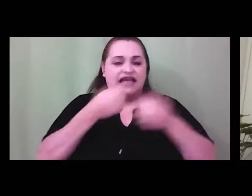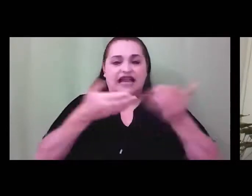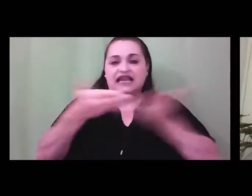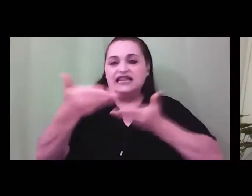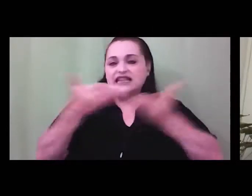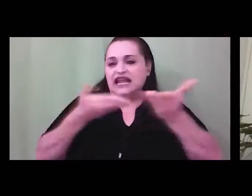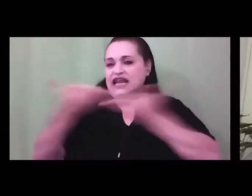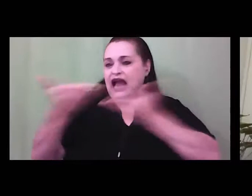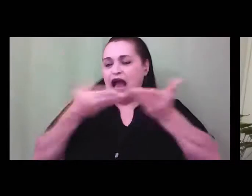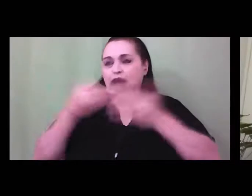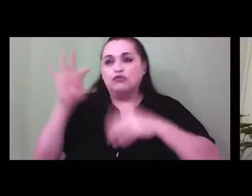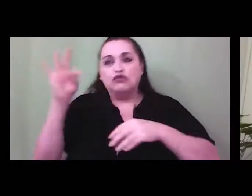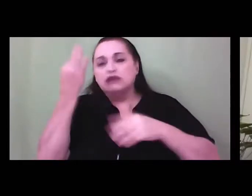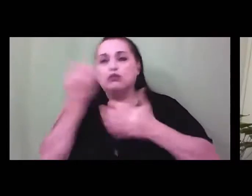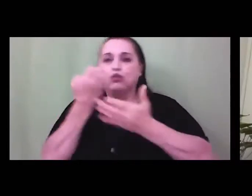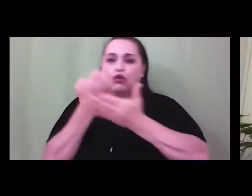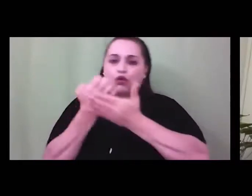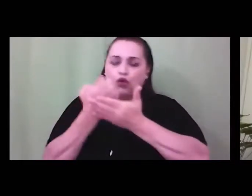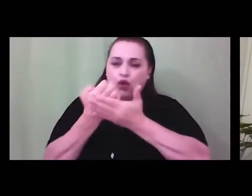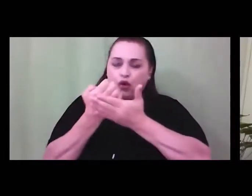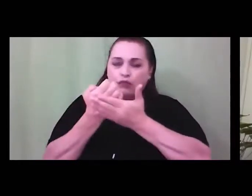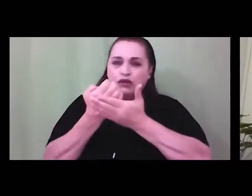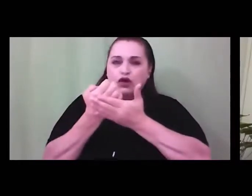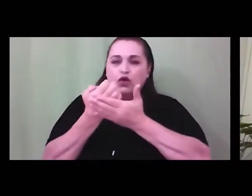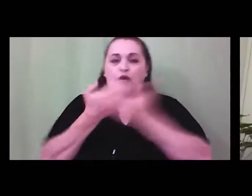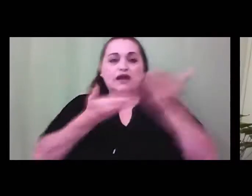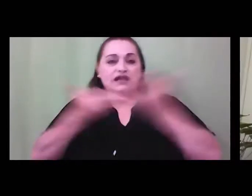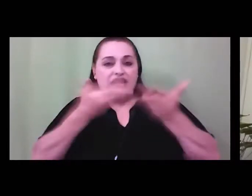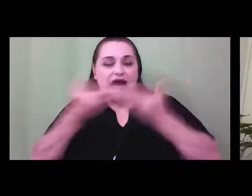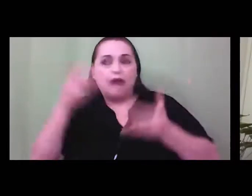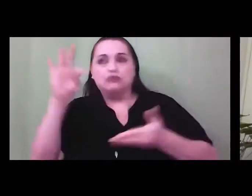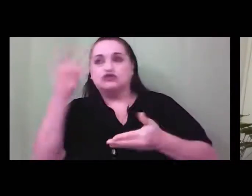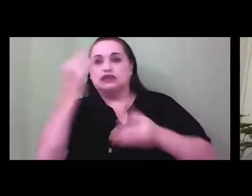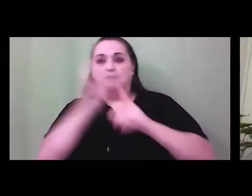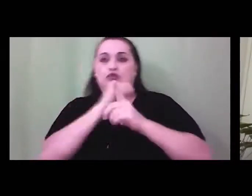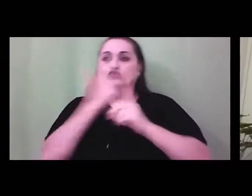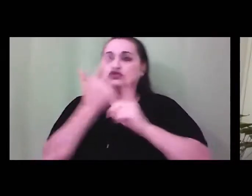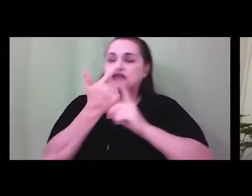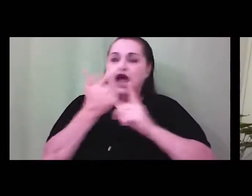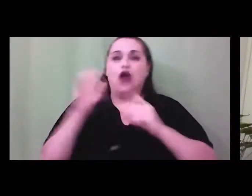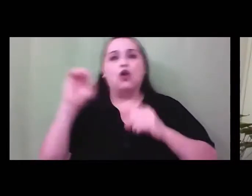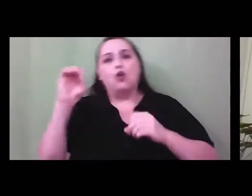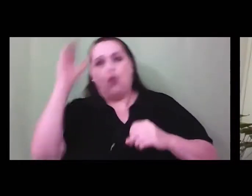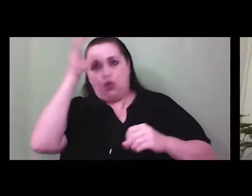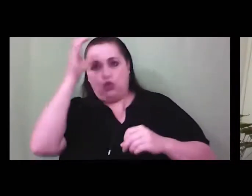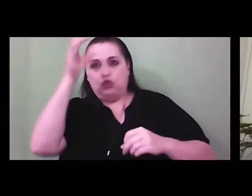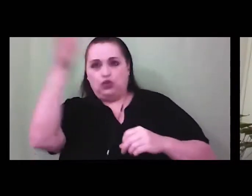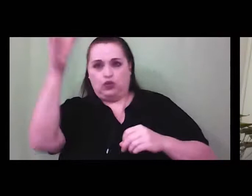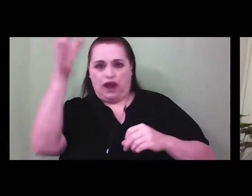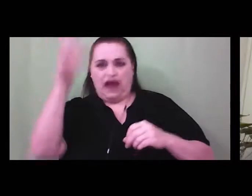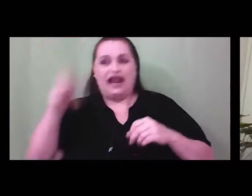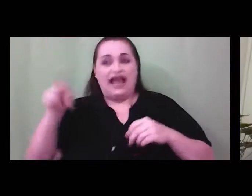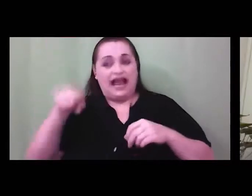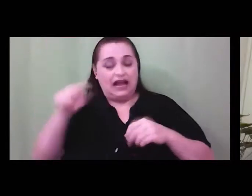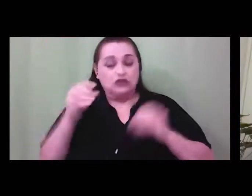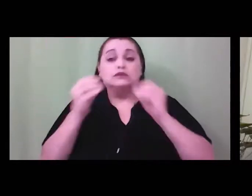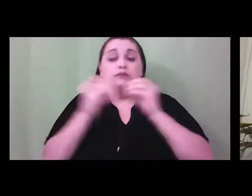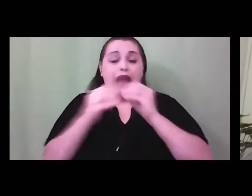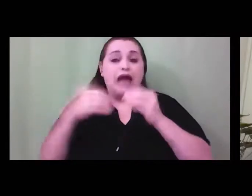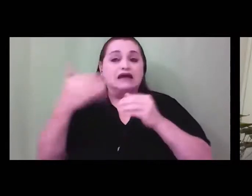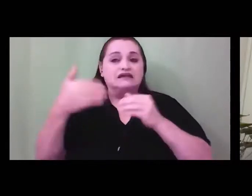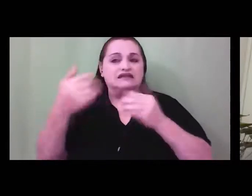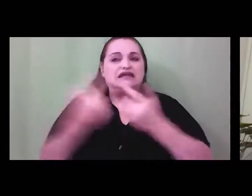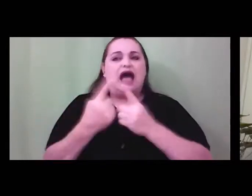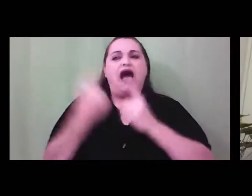tipo económico, de tipo social o de tipo cultural que los hacen estar cada vez más